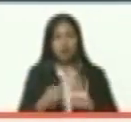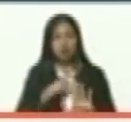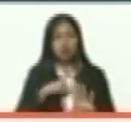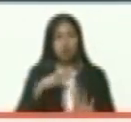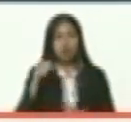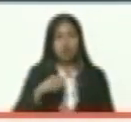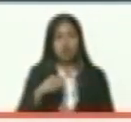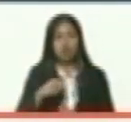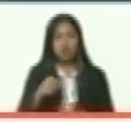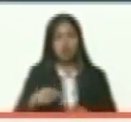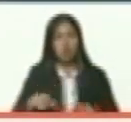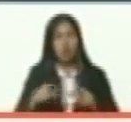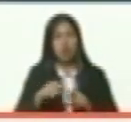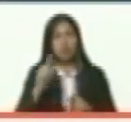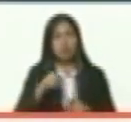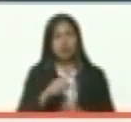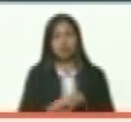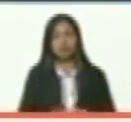la agencia AFP,